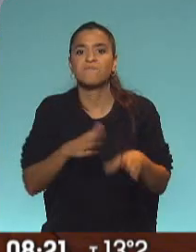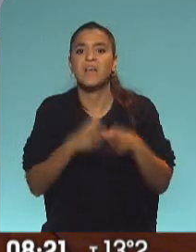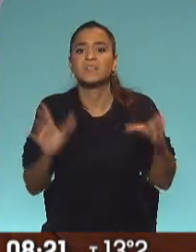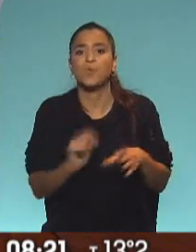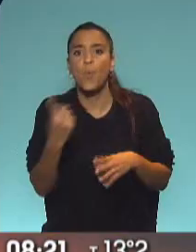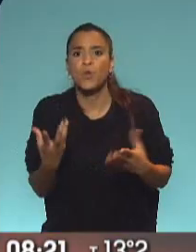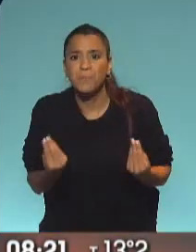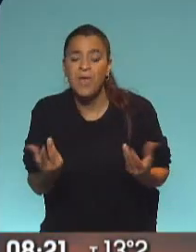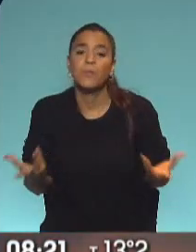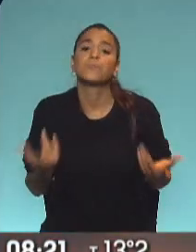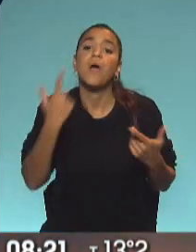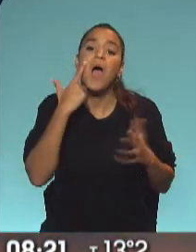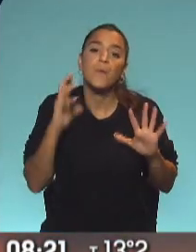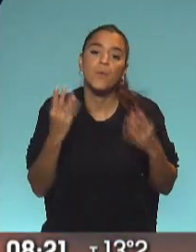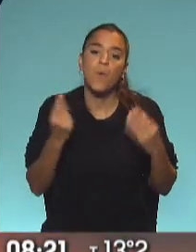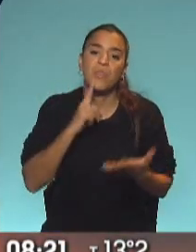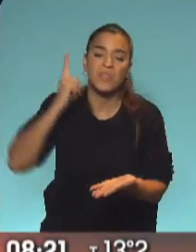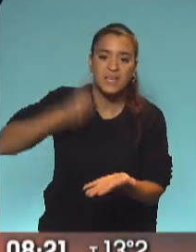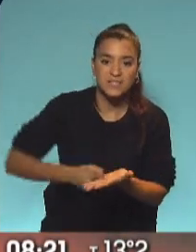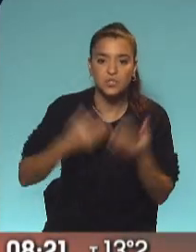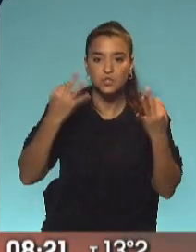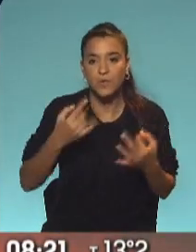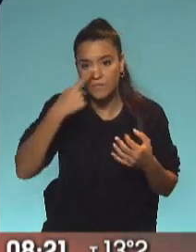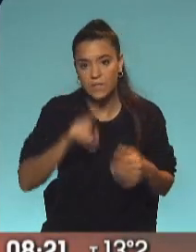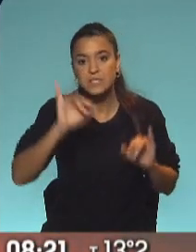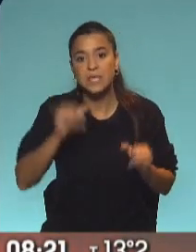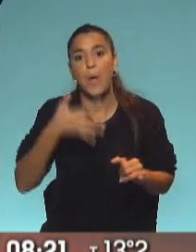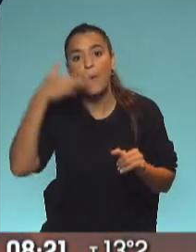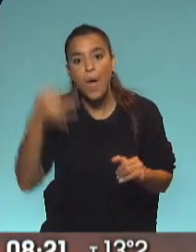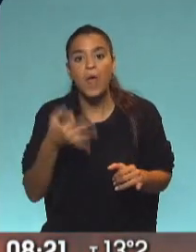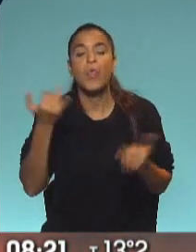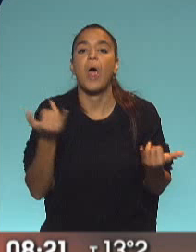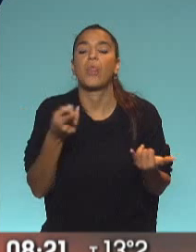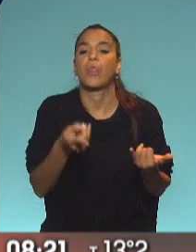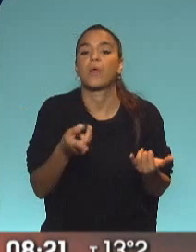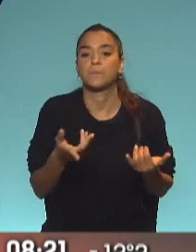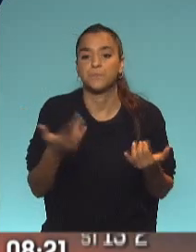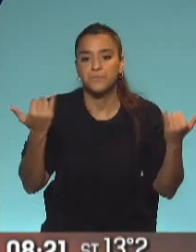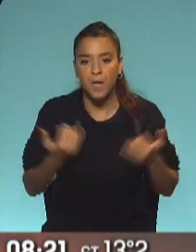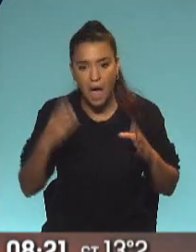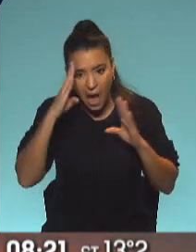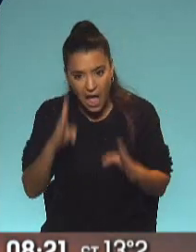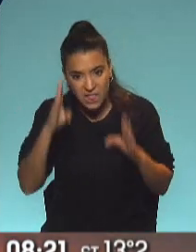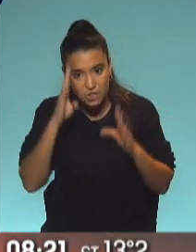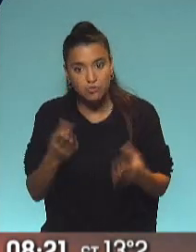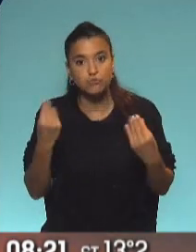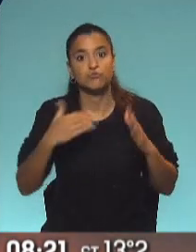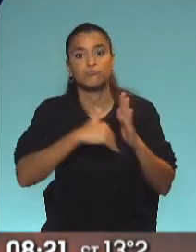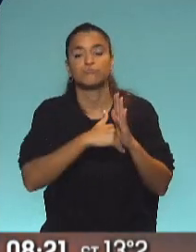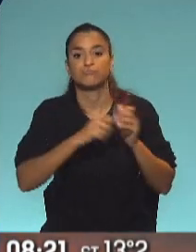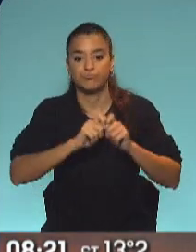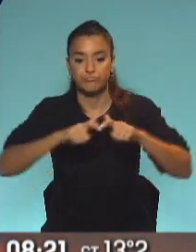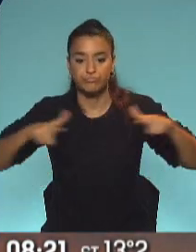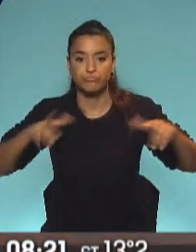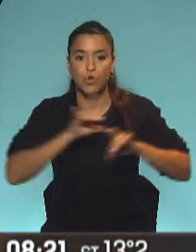1, Vero. Bueno, hay que ver cuál es la decisión que se toma finalmente. Sí es cierto, Silvia, que se está prestando mucha atención a la curva de